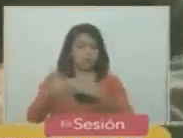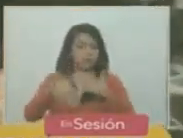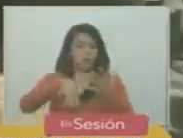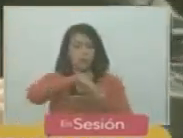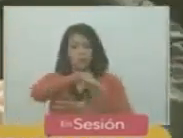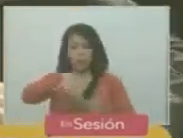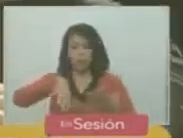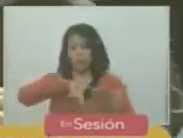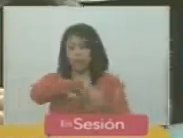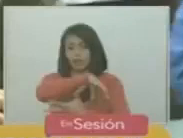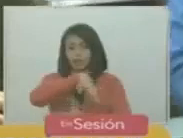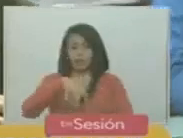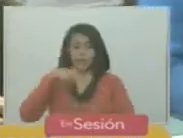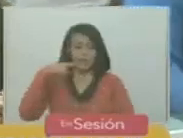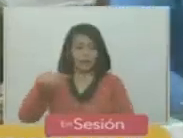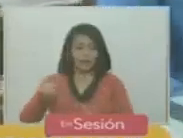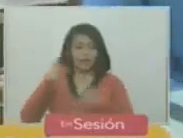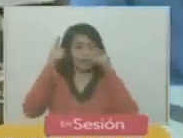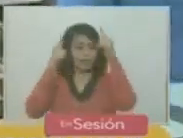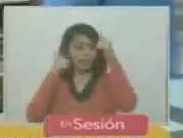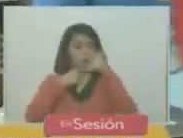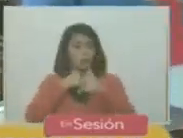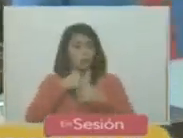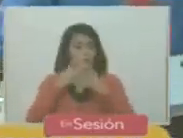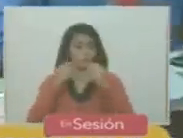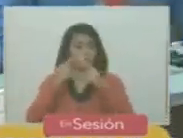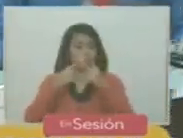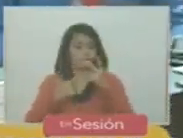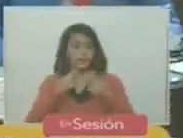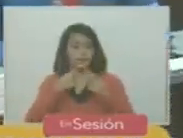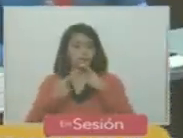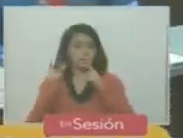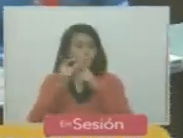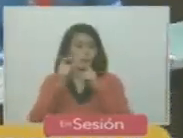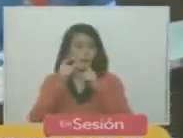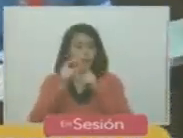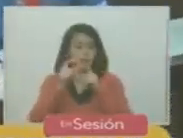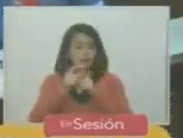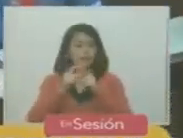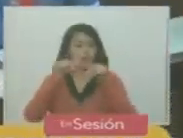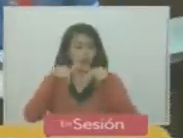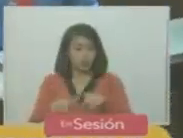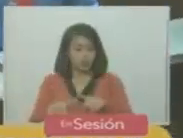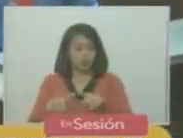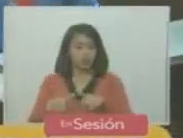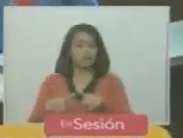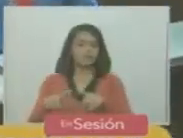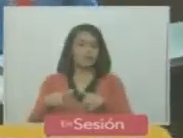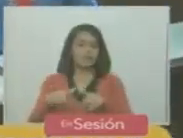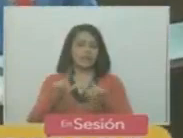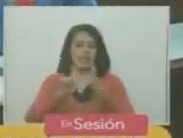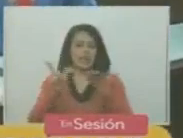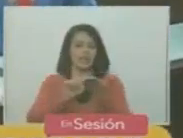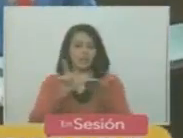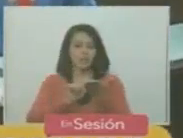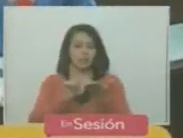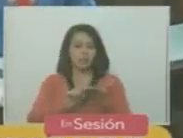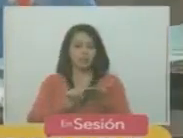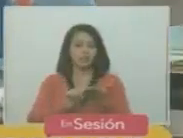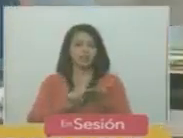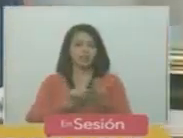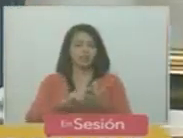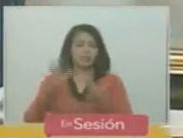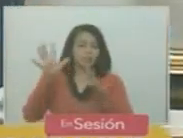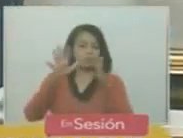las tempestades, a Chávez le gustaba mucho citar una frase de la obra La Tempestad de Shakespeare.